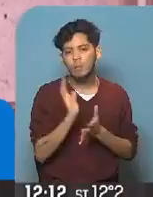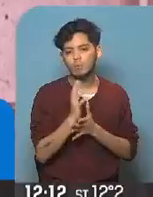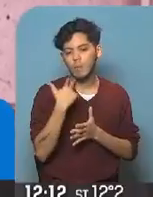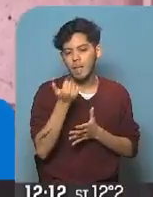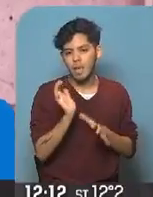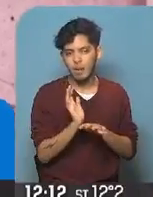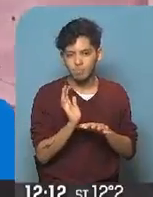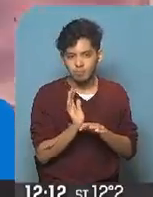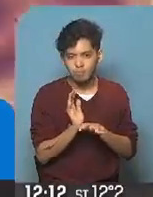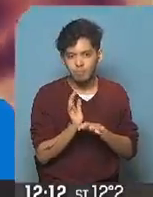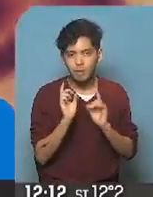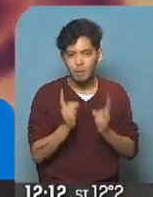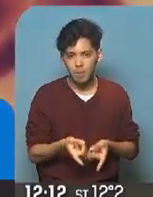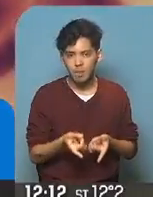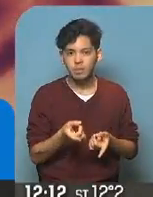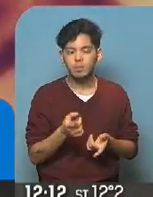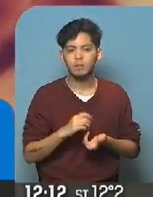también.